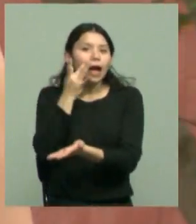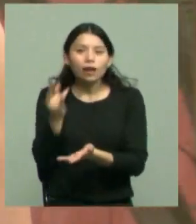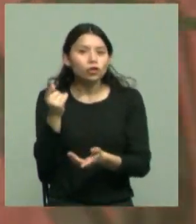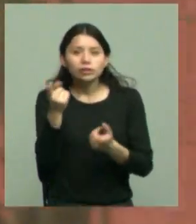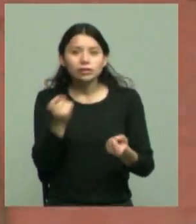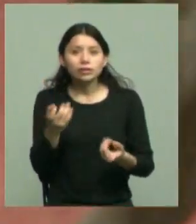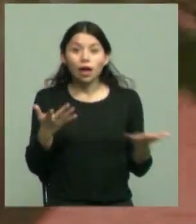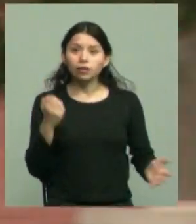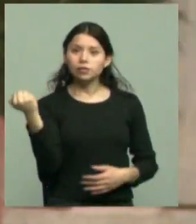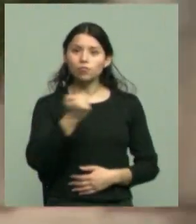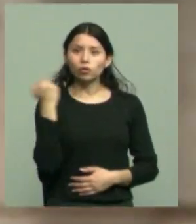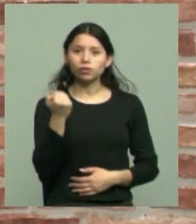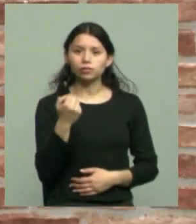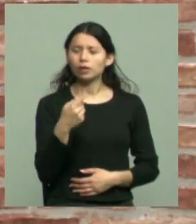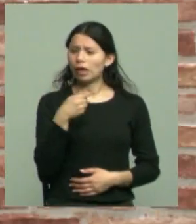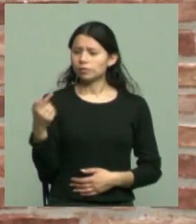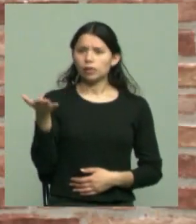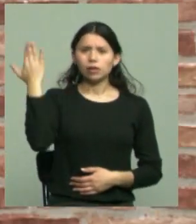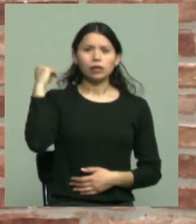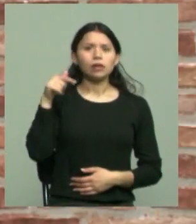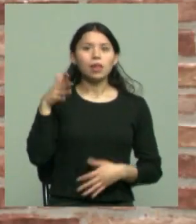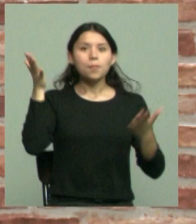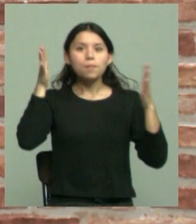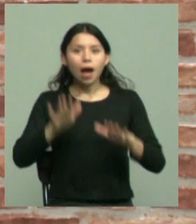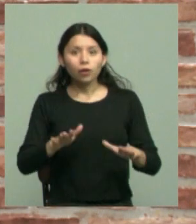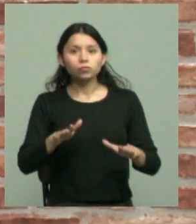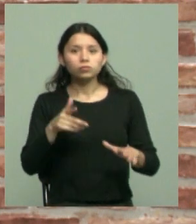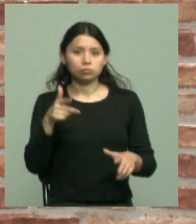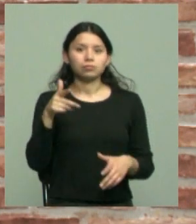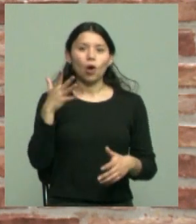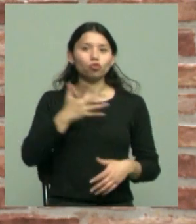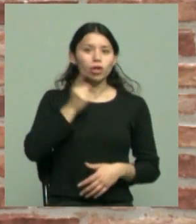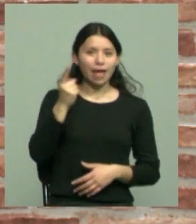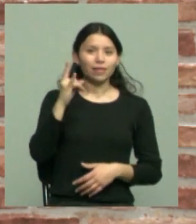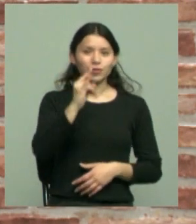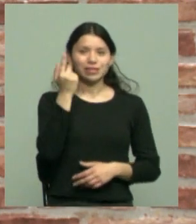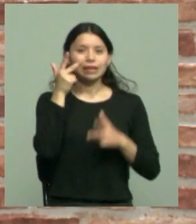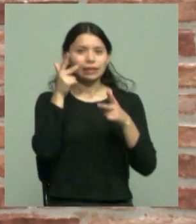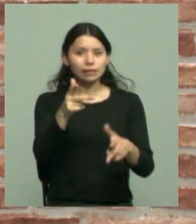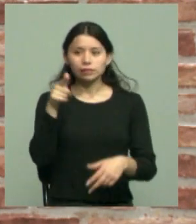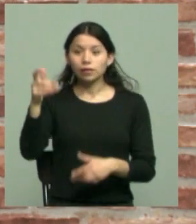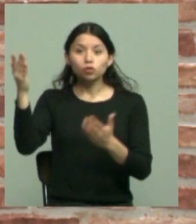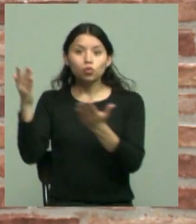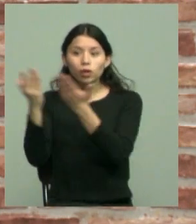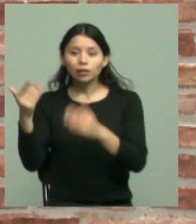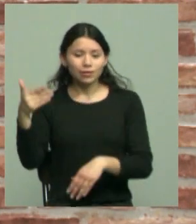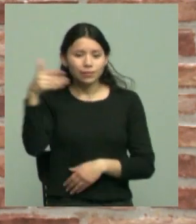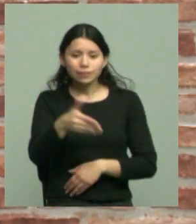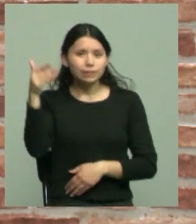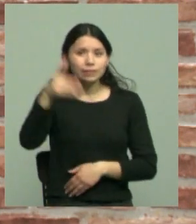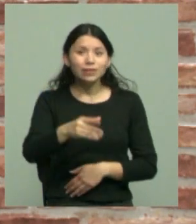que la gente de la Federación Universitaria nos decía, hay chicos que están dejando de venir a estudiar porque económicamente no pueden solventar esos gastos. Digo, también es